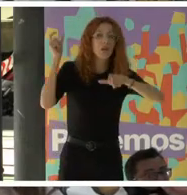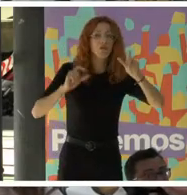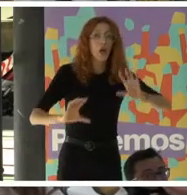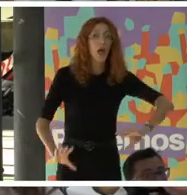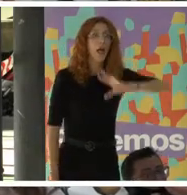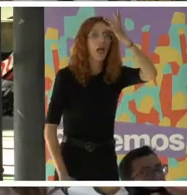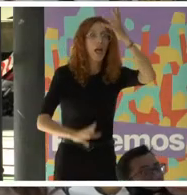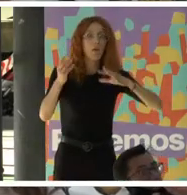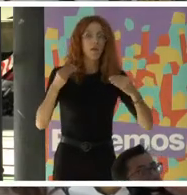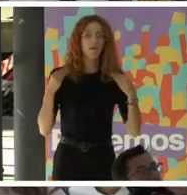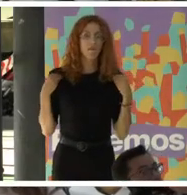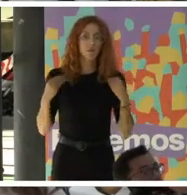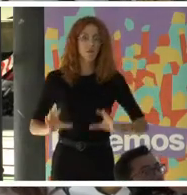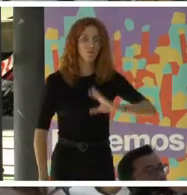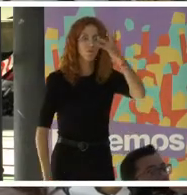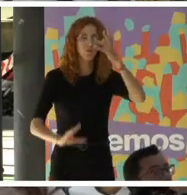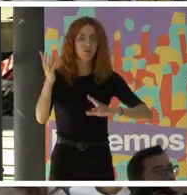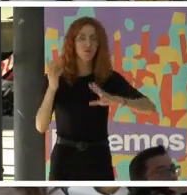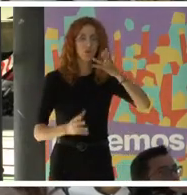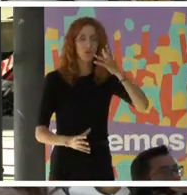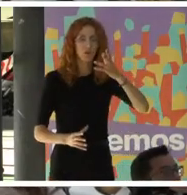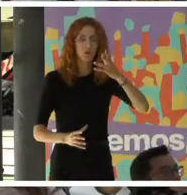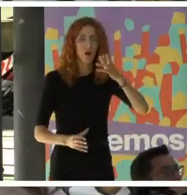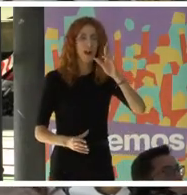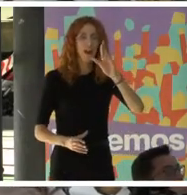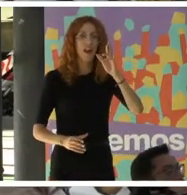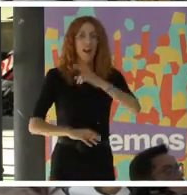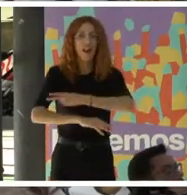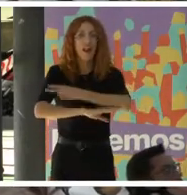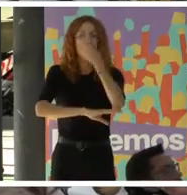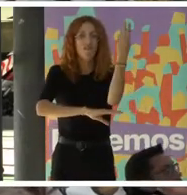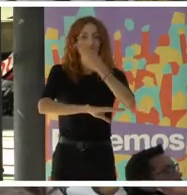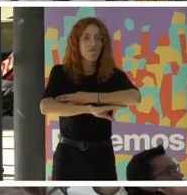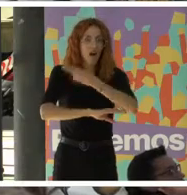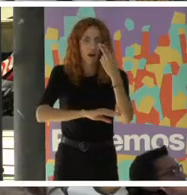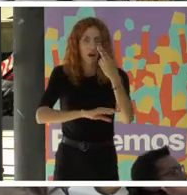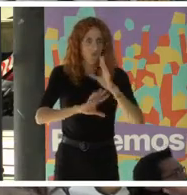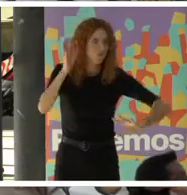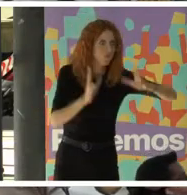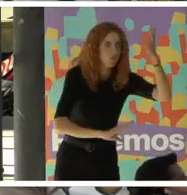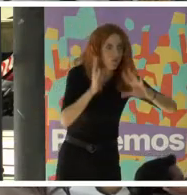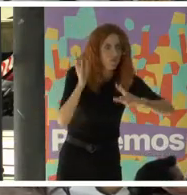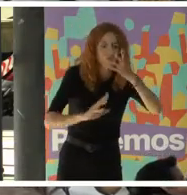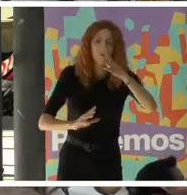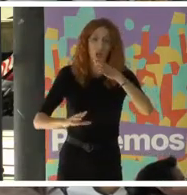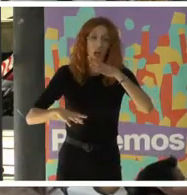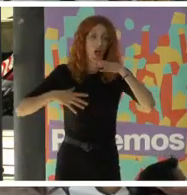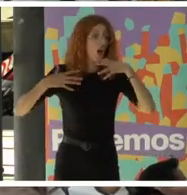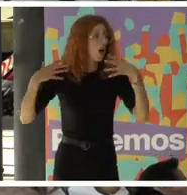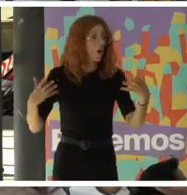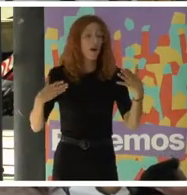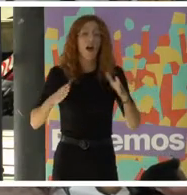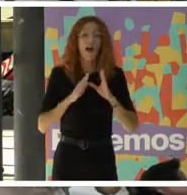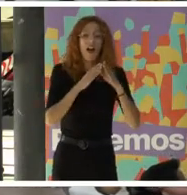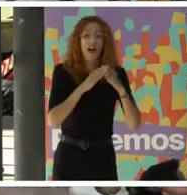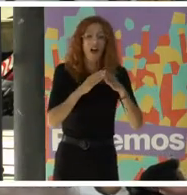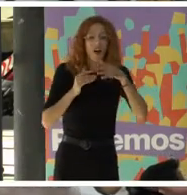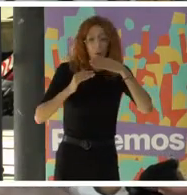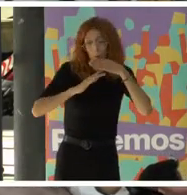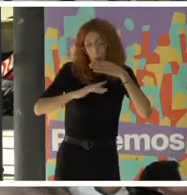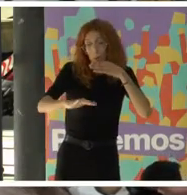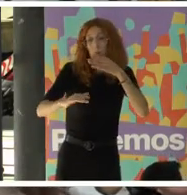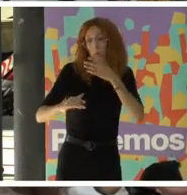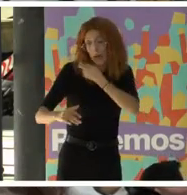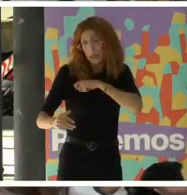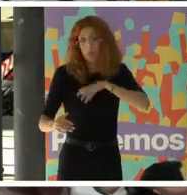quemadas vivas en una zona segura, como es Rafah. En estos momentos, por aguas españolas, está pasando